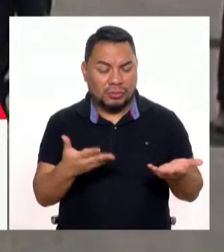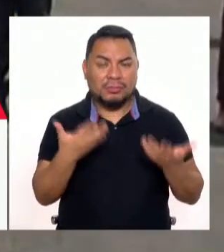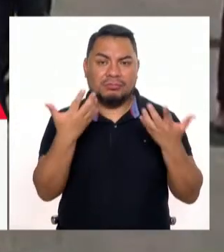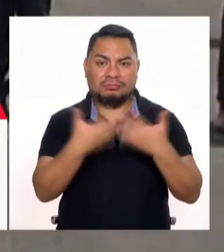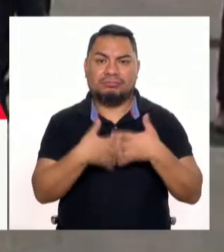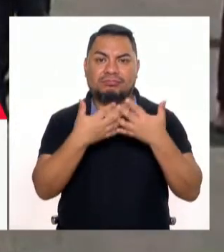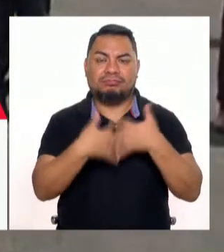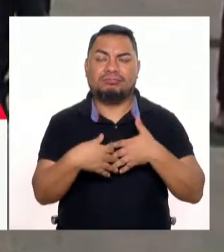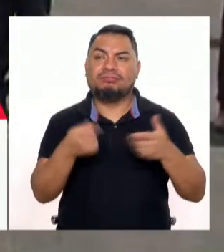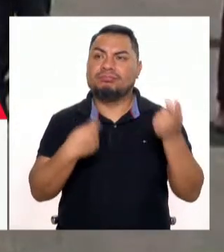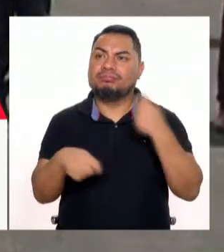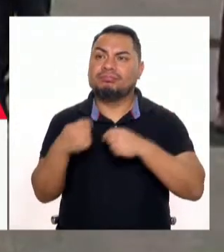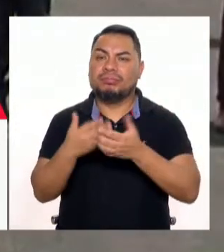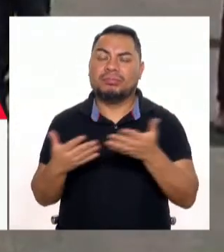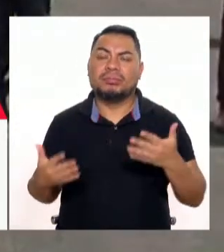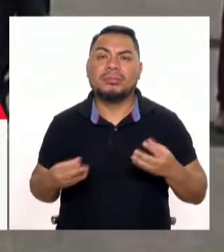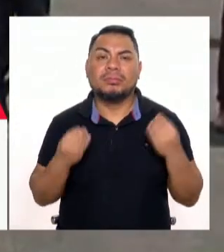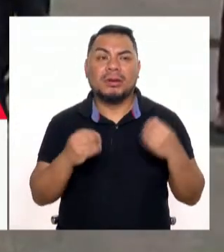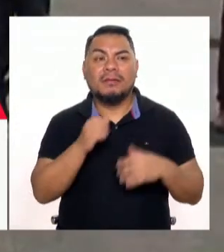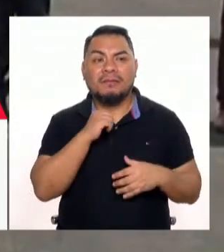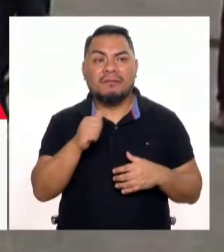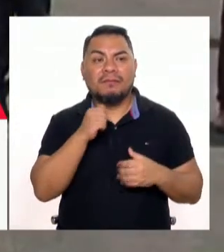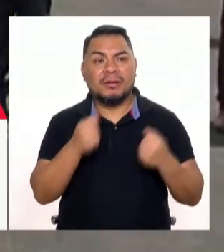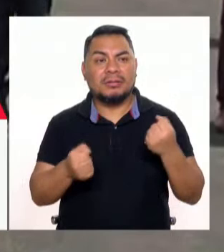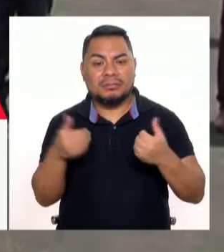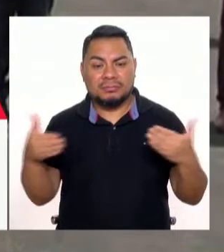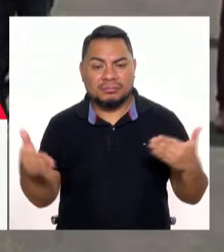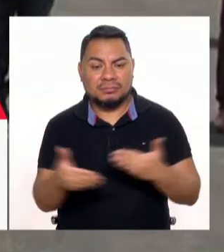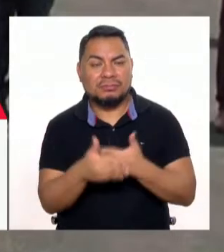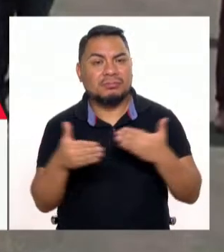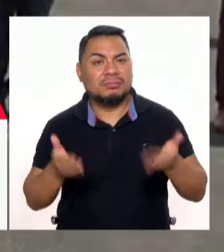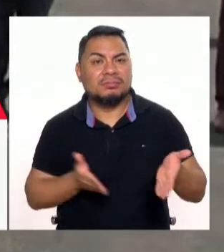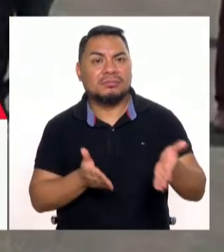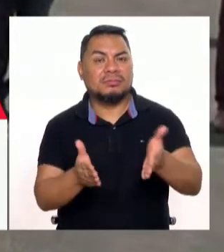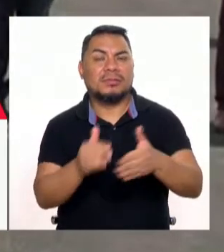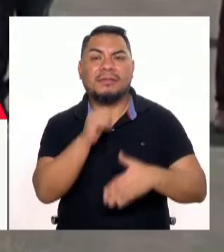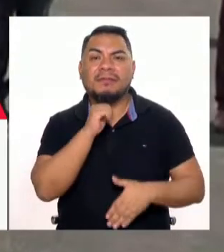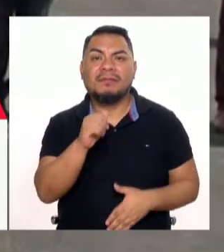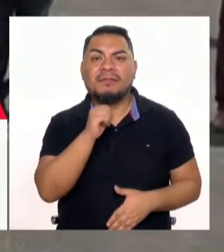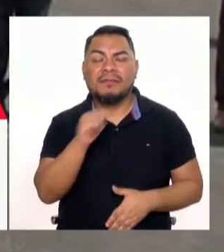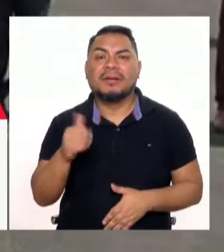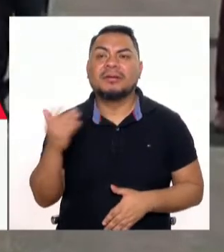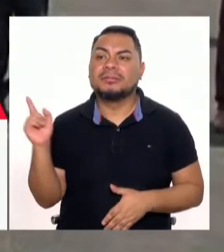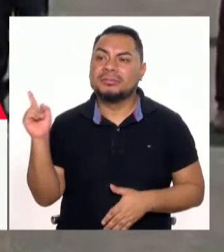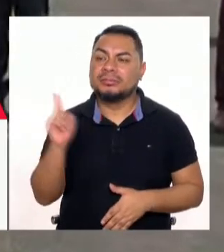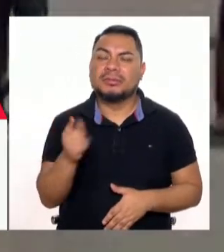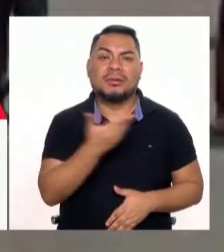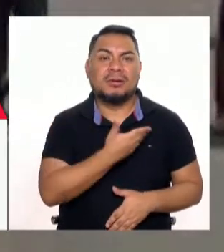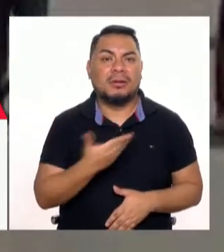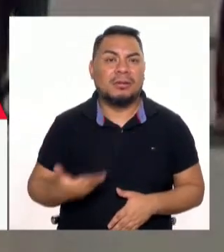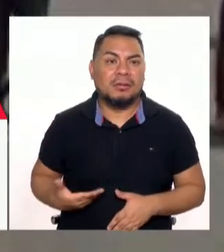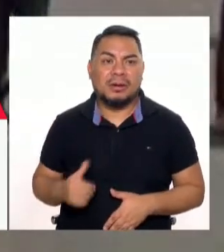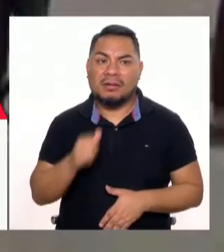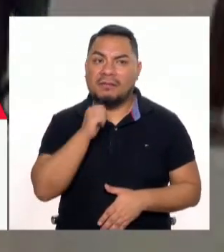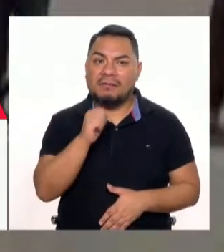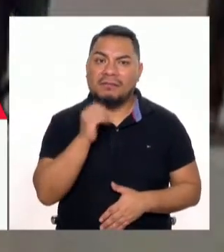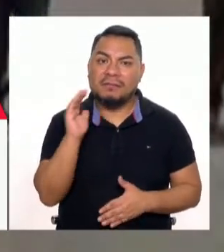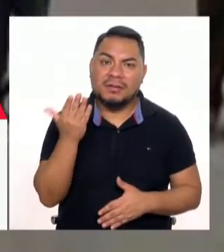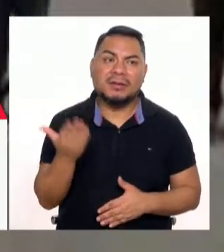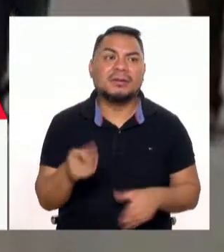que hay veces por falta de carreteras por falta justamente de la presencia del ejecutivo